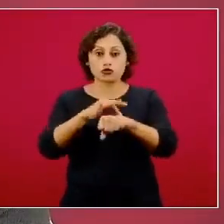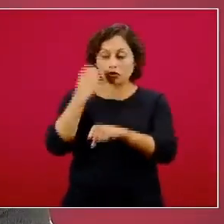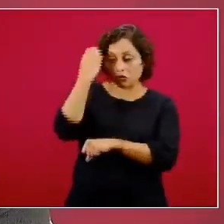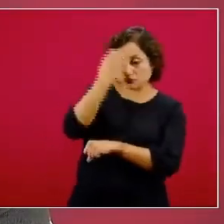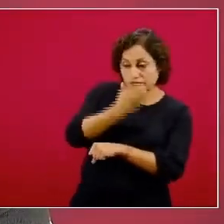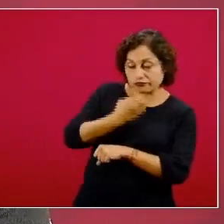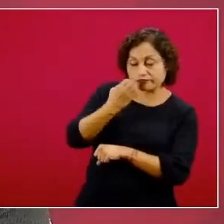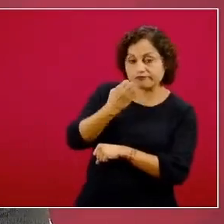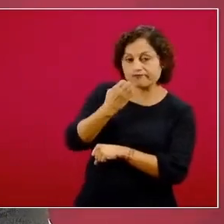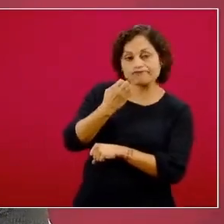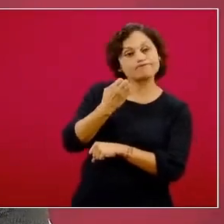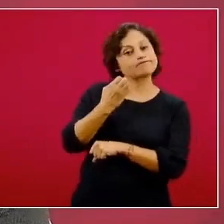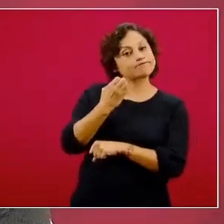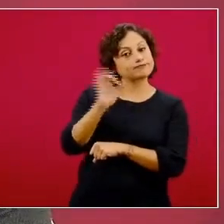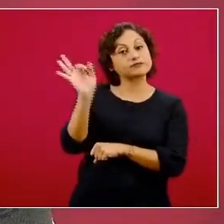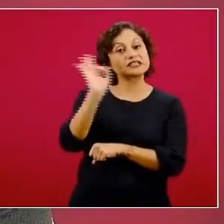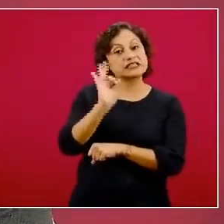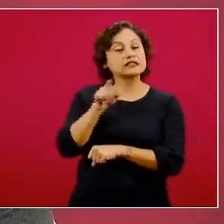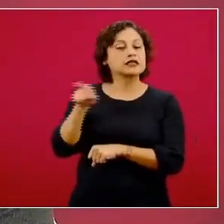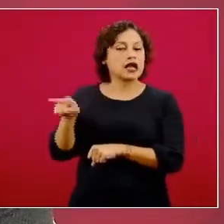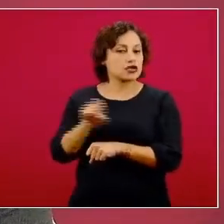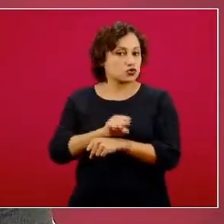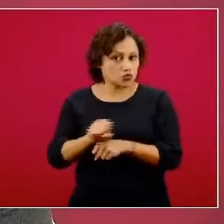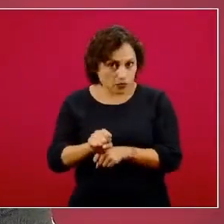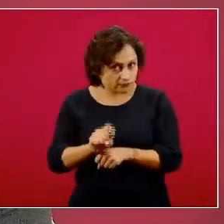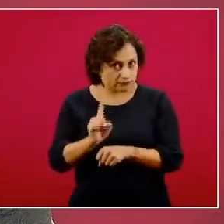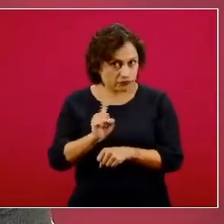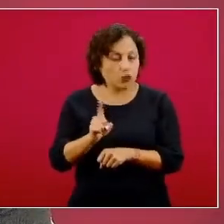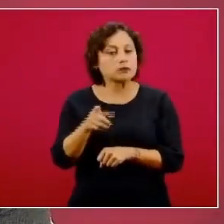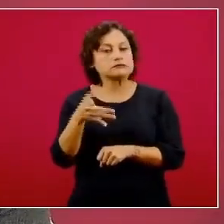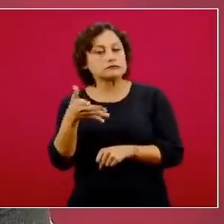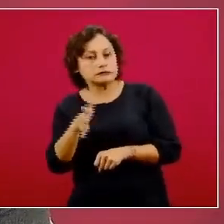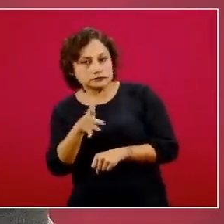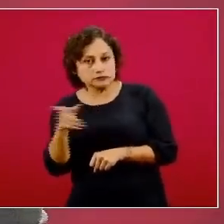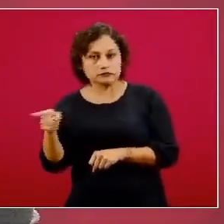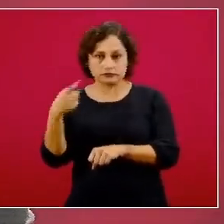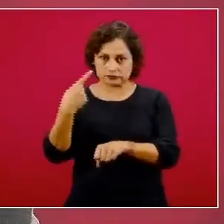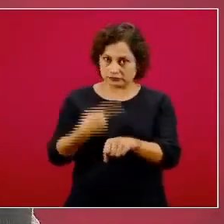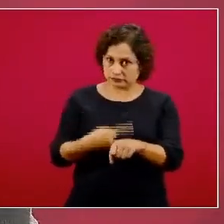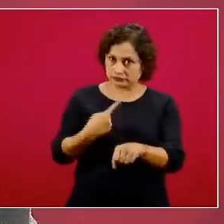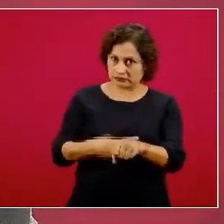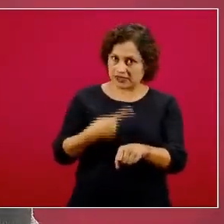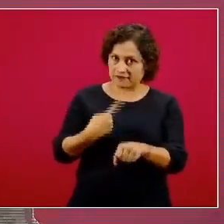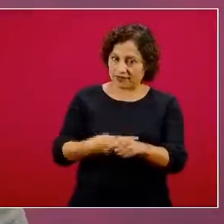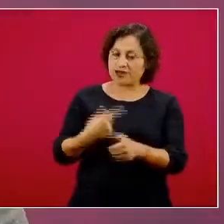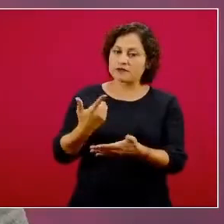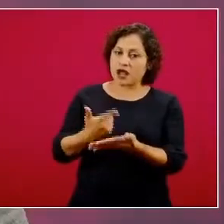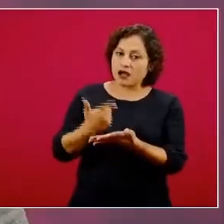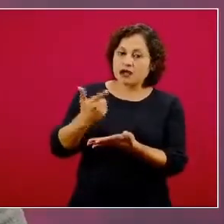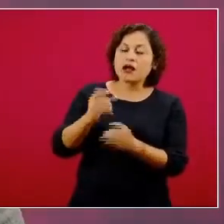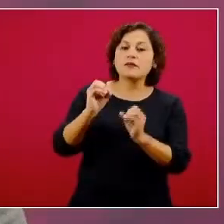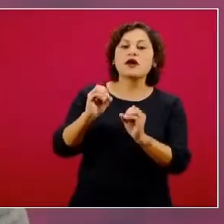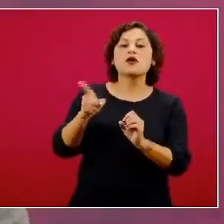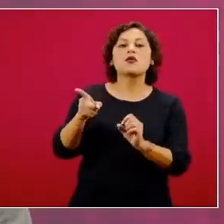bien un cuadro moderado, ¿no? Y que pudiera tener